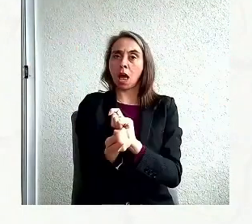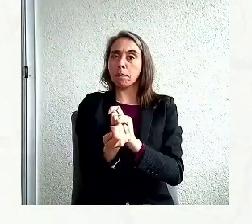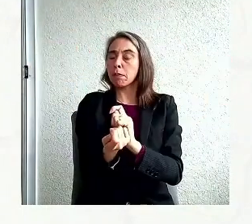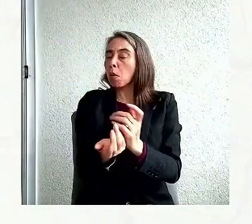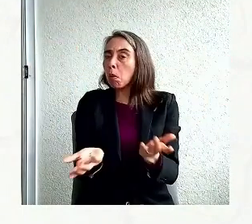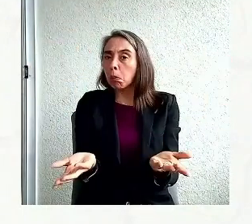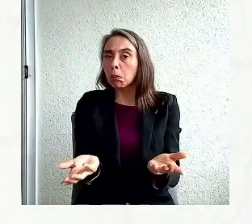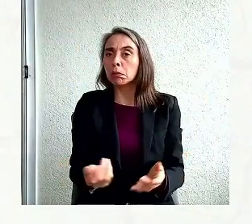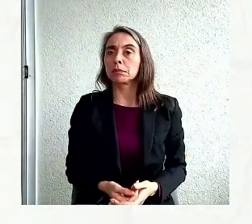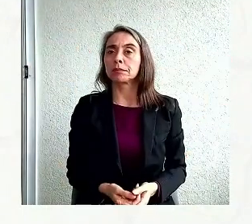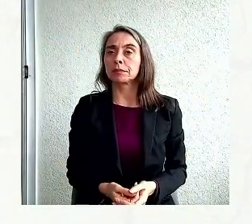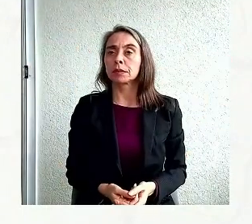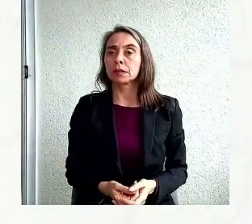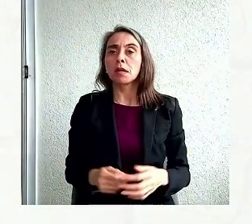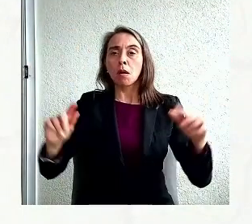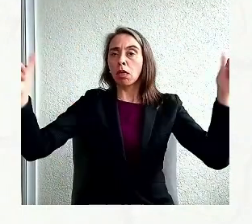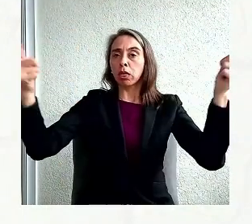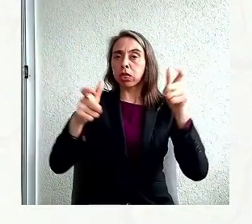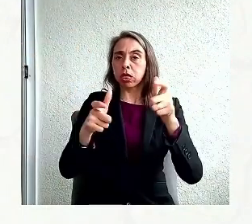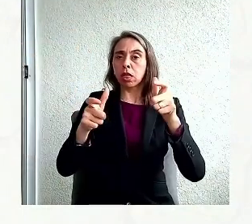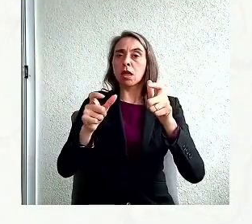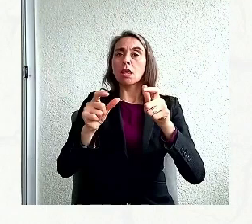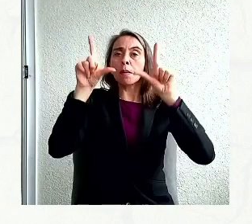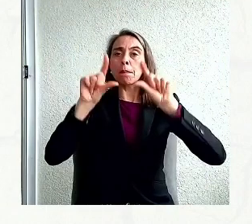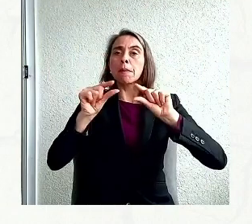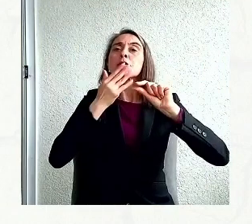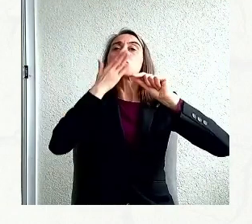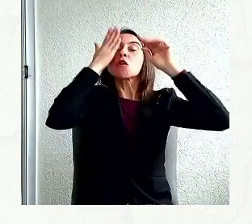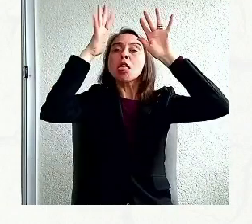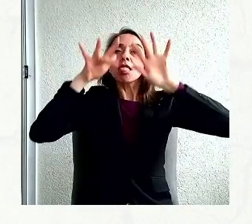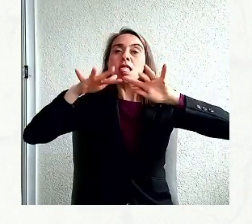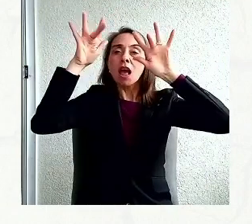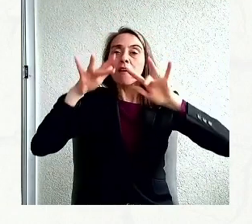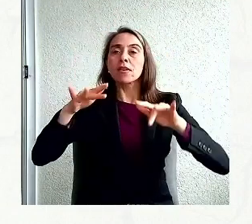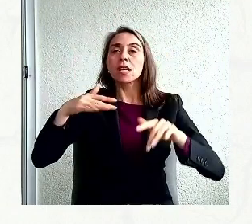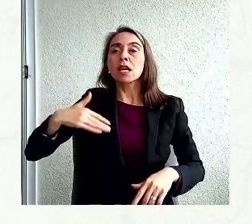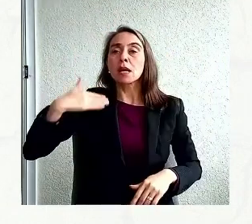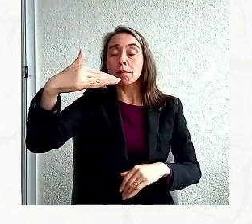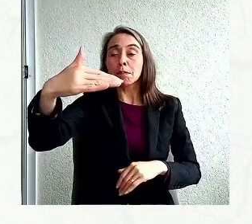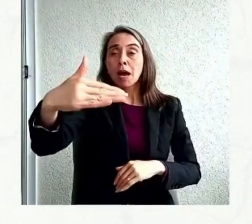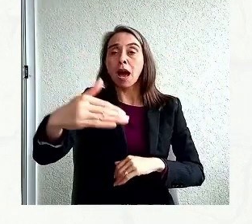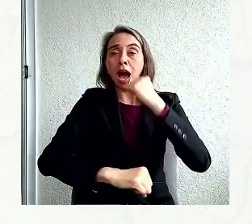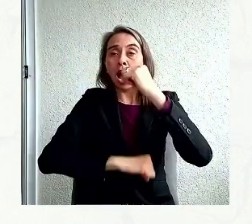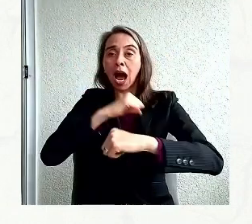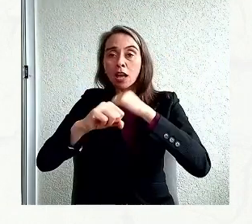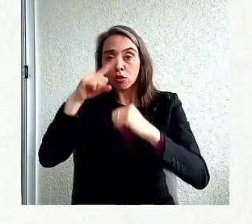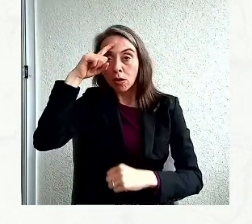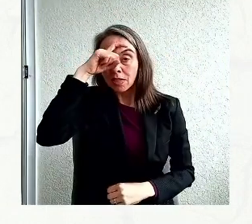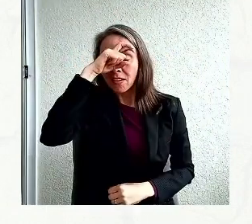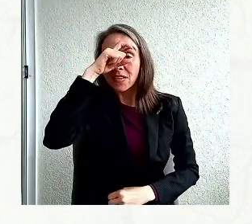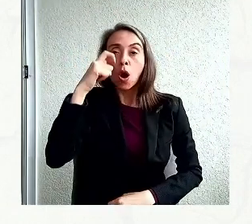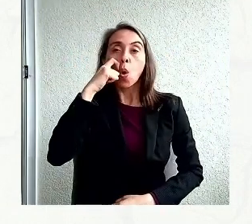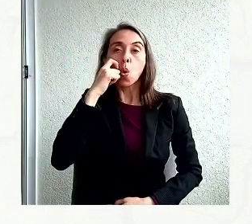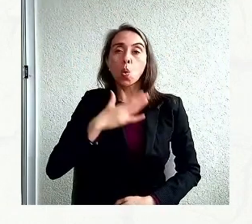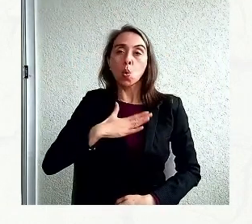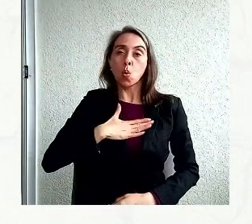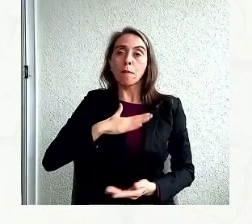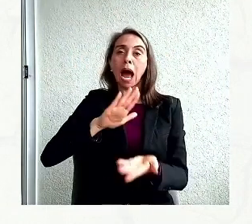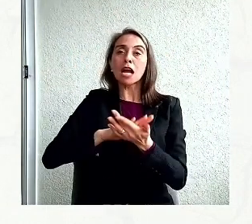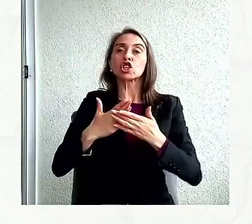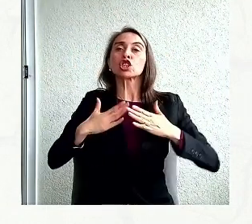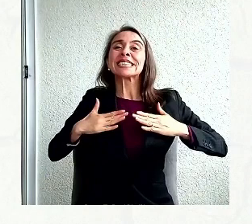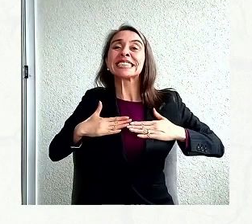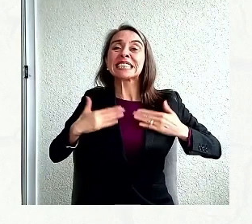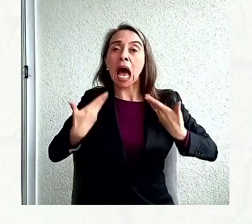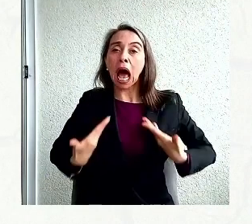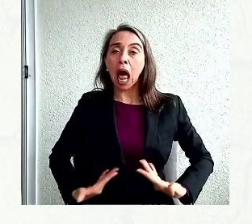Y esto va a ser cada vez más difícil a medida que se avanza en esto. La salud humana es muy importante.